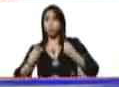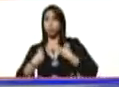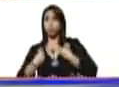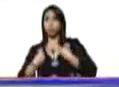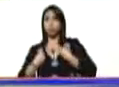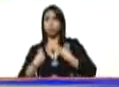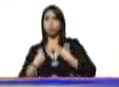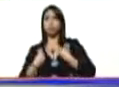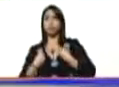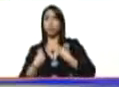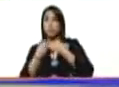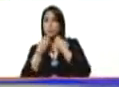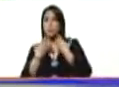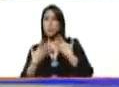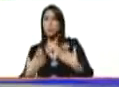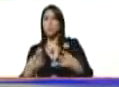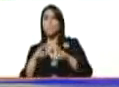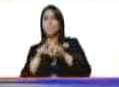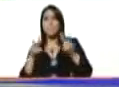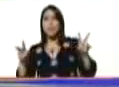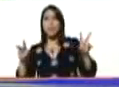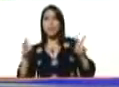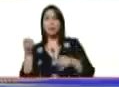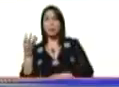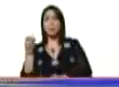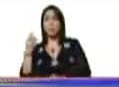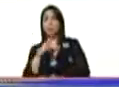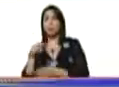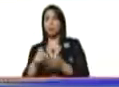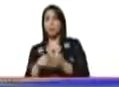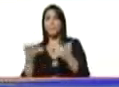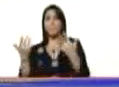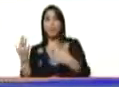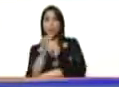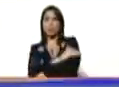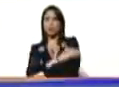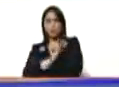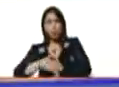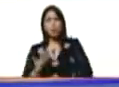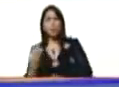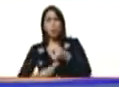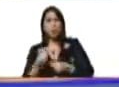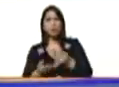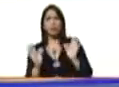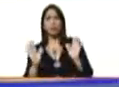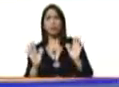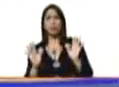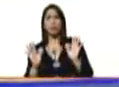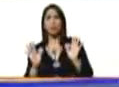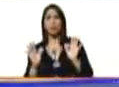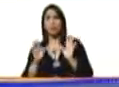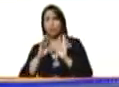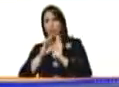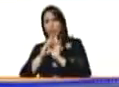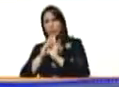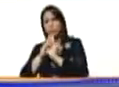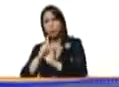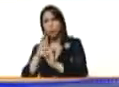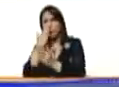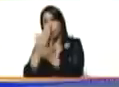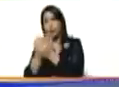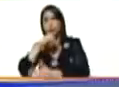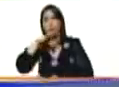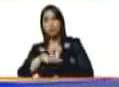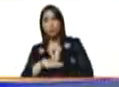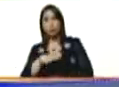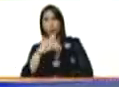manera democrática con la Asamblea Nacional en manos de la oposición. Pudimos haberlo hecho. Respondo. Ante la historia y